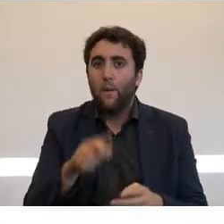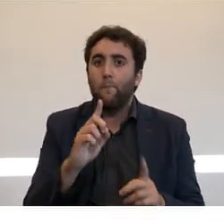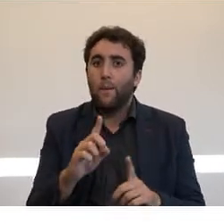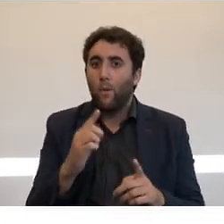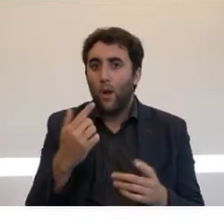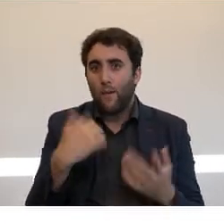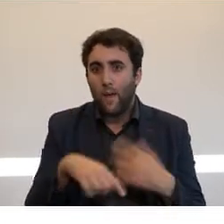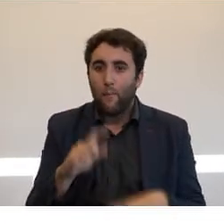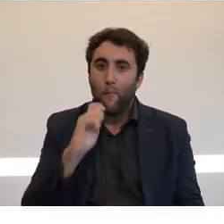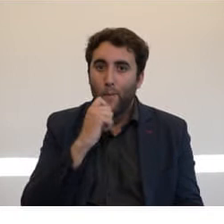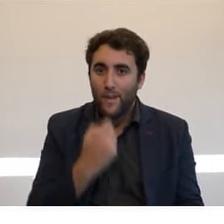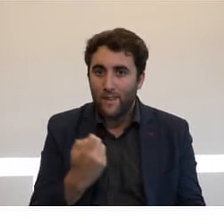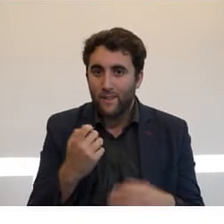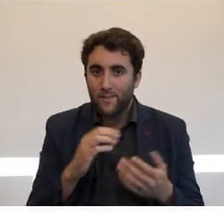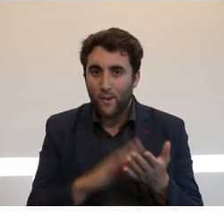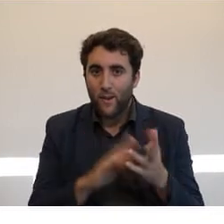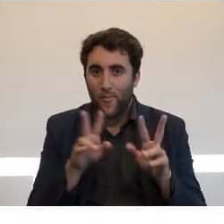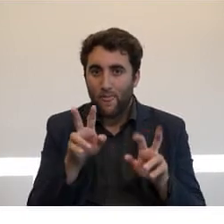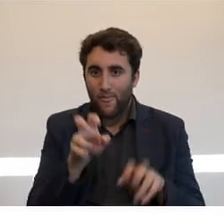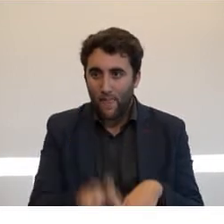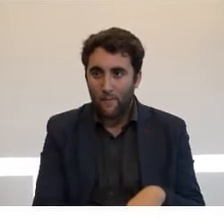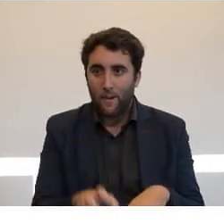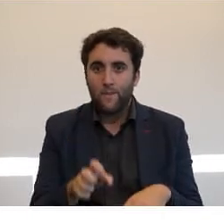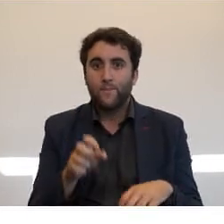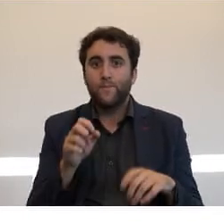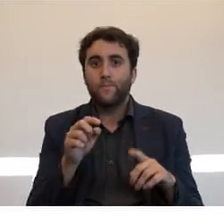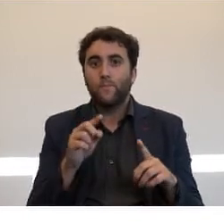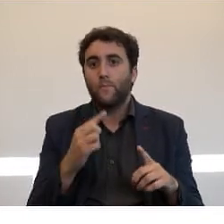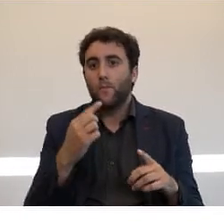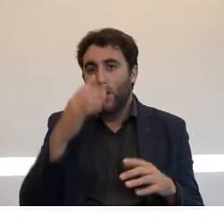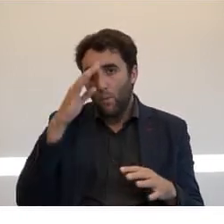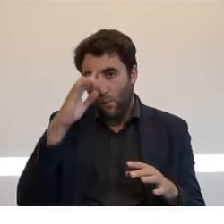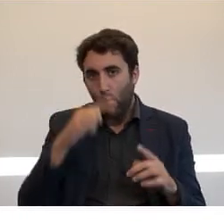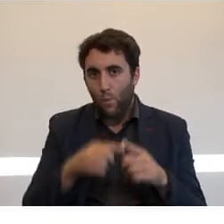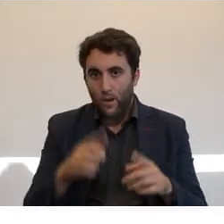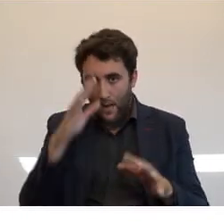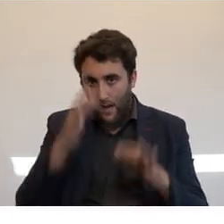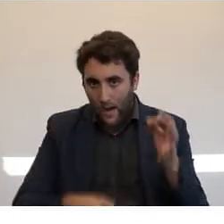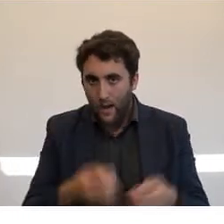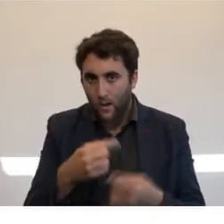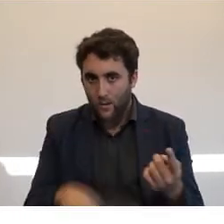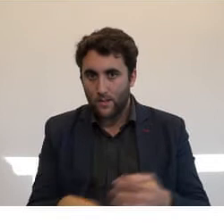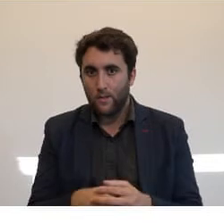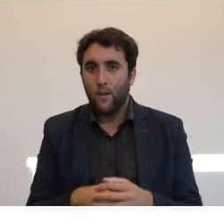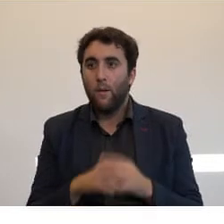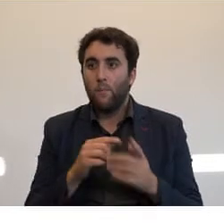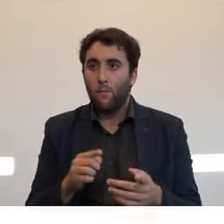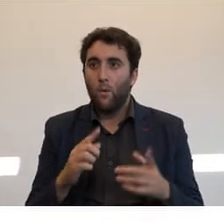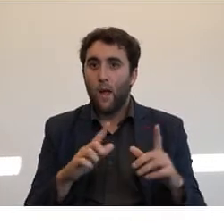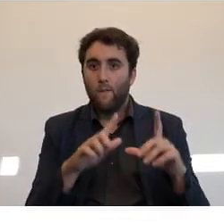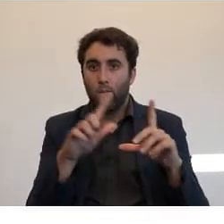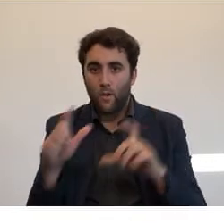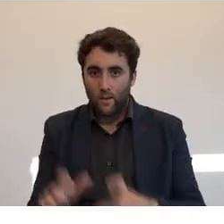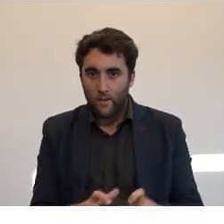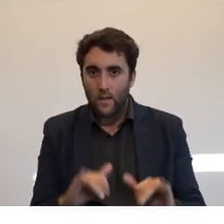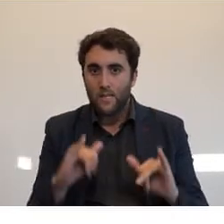encuentran en la zona que conocemos como Bávaro o Punta Cana, un poquito más al norte. Una fotografía que desde